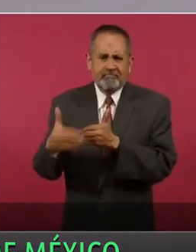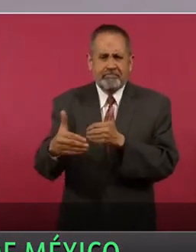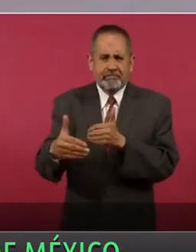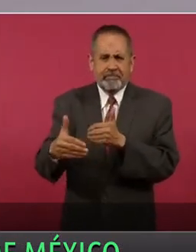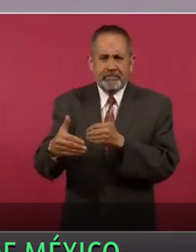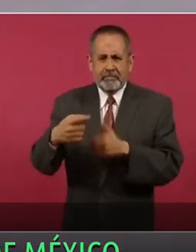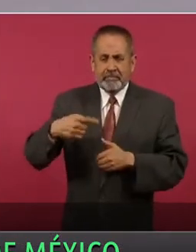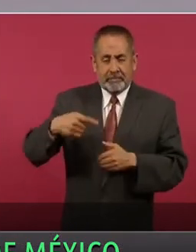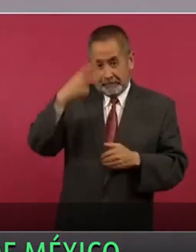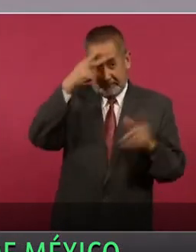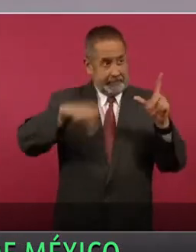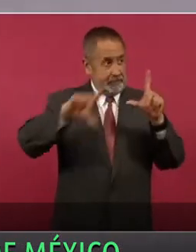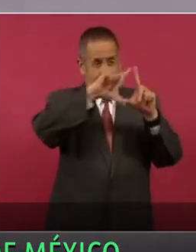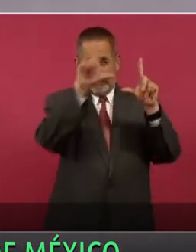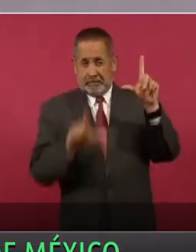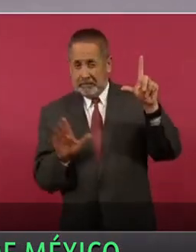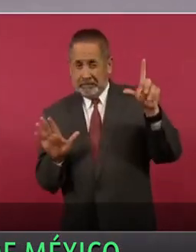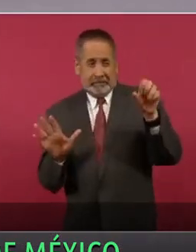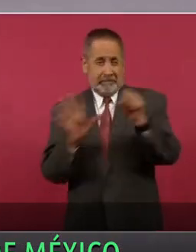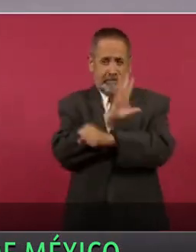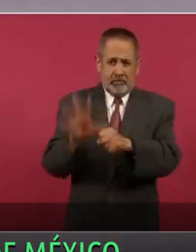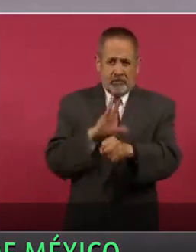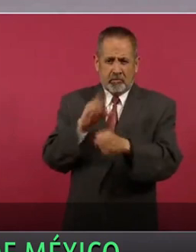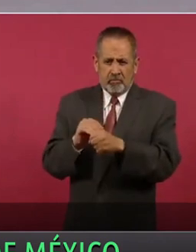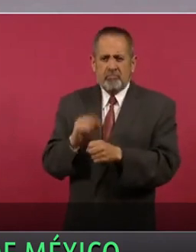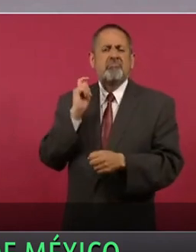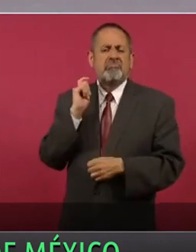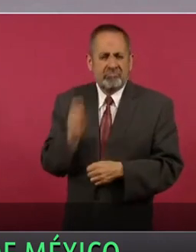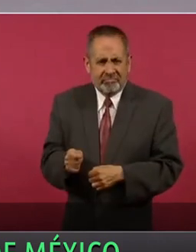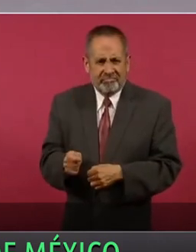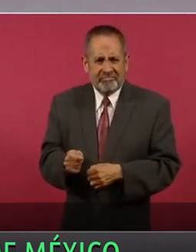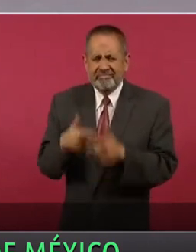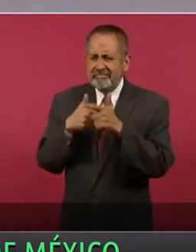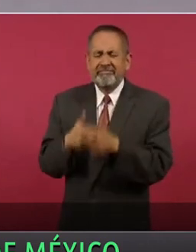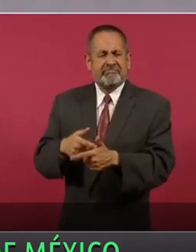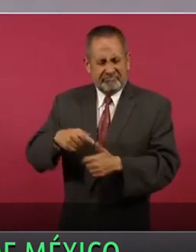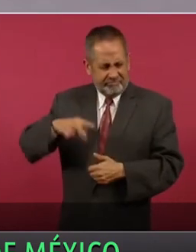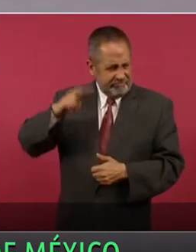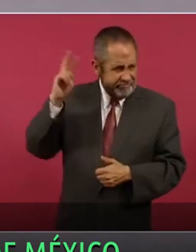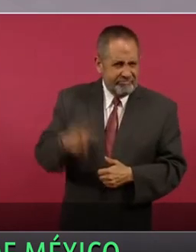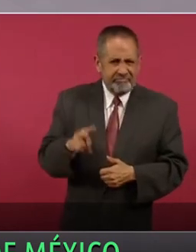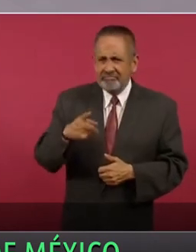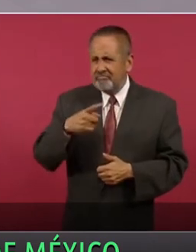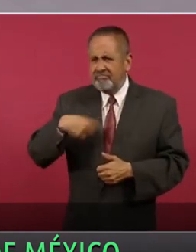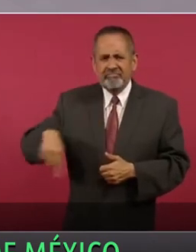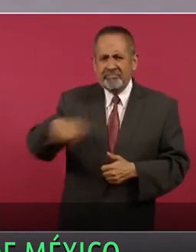en nuestro querido México una auténtica y verdadera